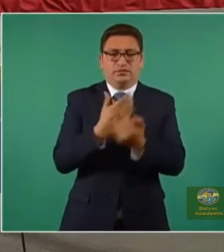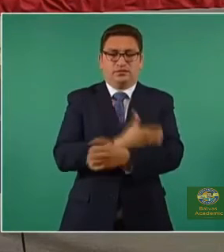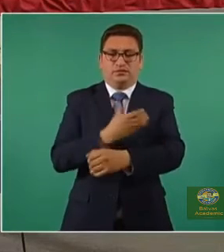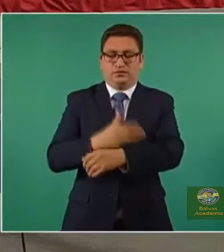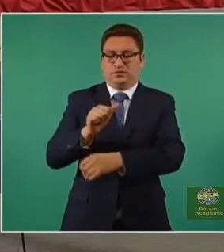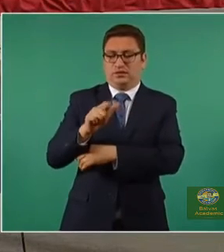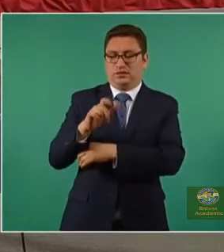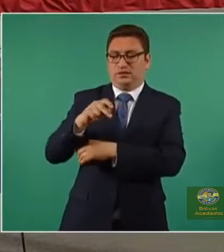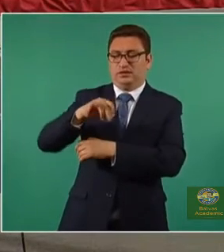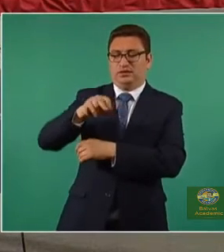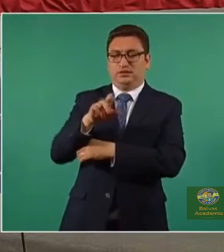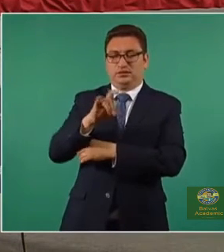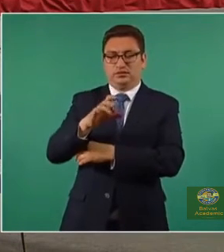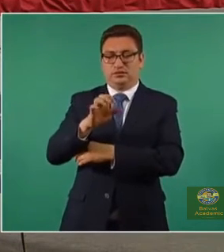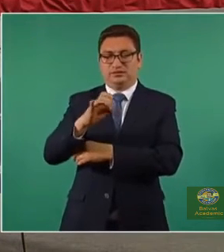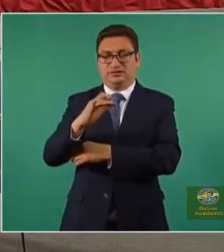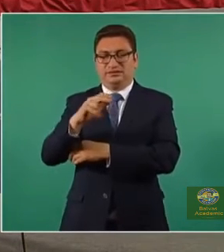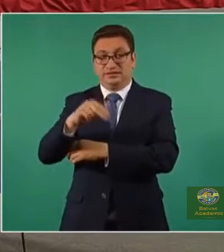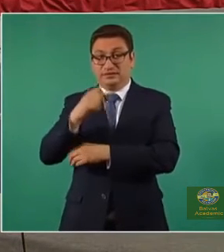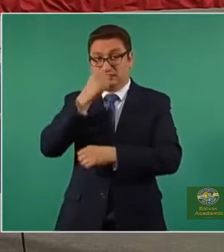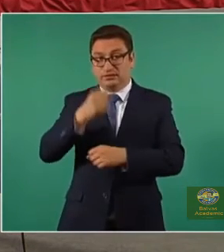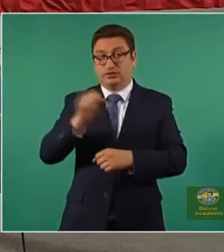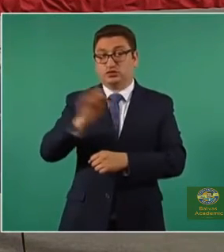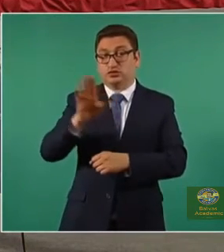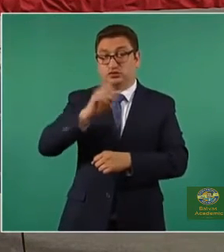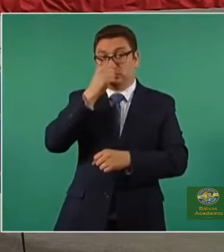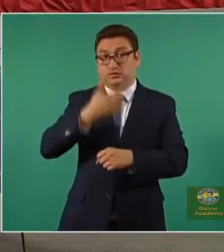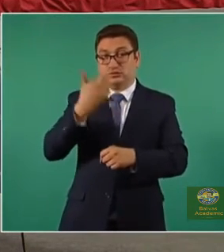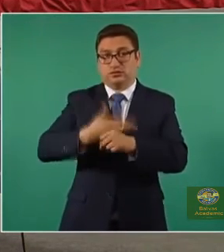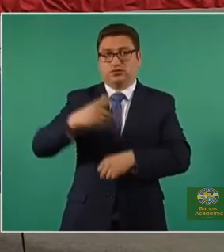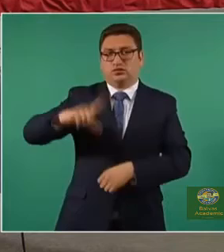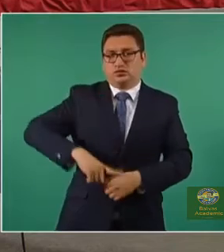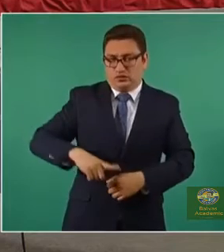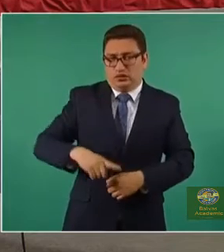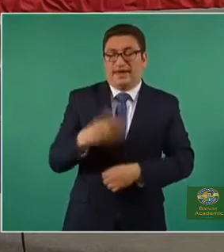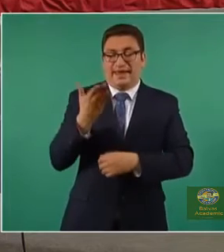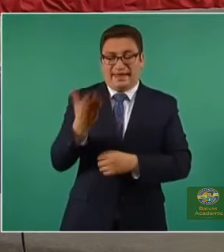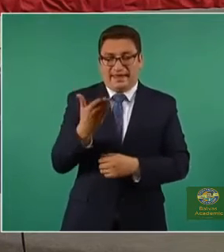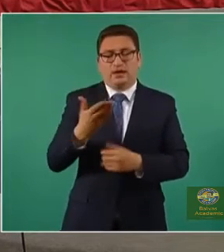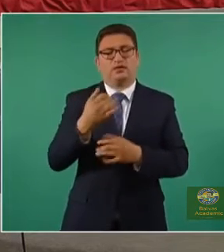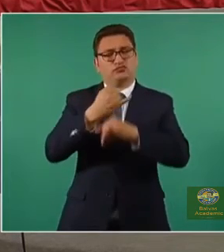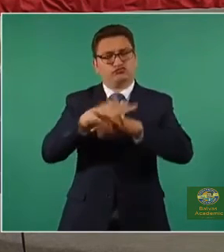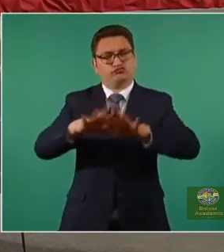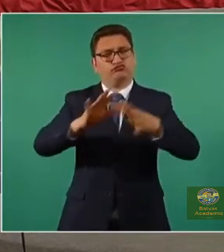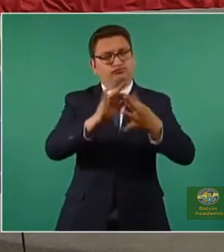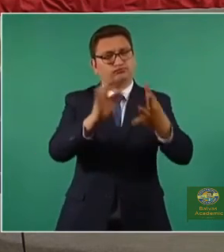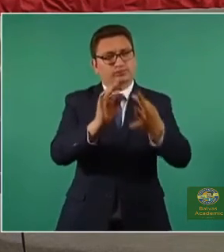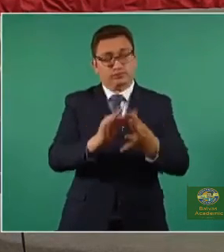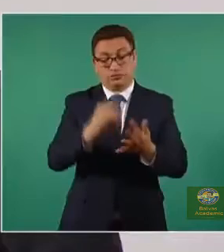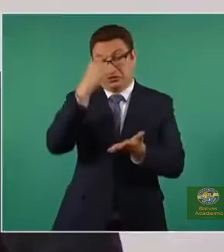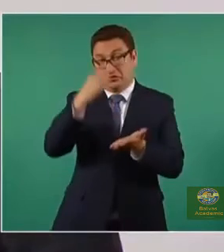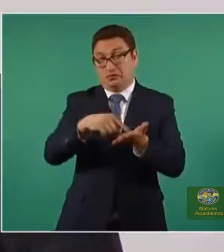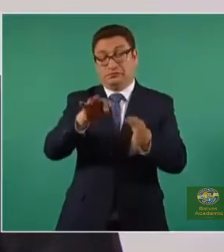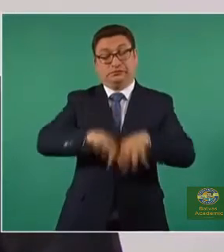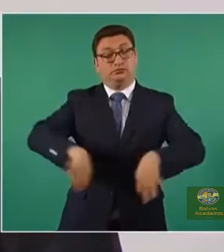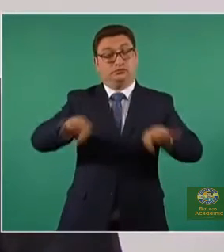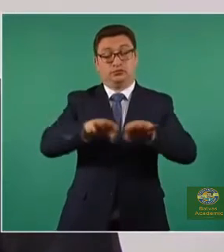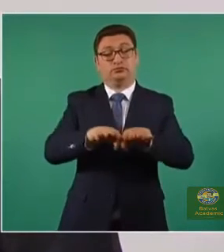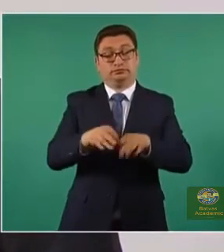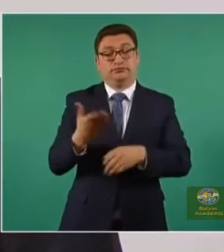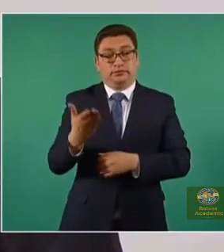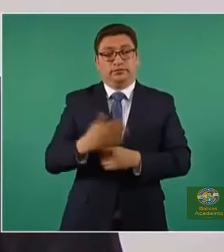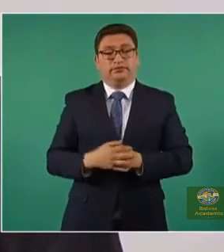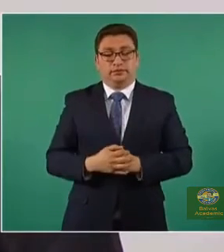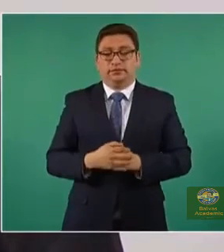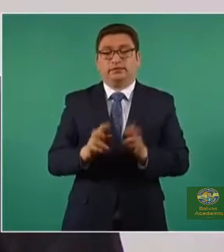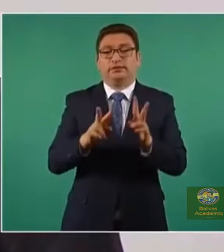Alejandro Encinas, subsecretario de Gobernación. Muchas gracias. Él también ahorita nos va a compartir la información que creo es muy relevante e importante